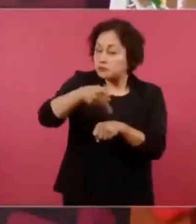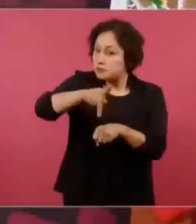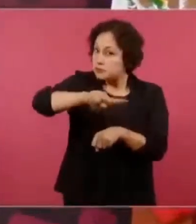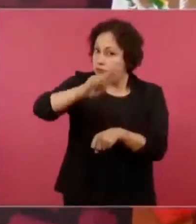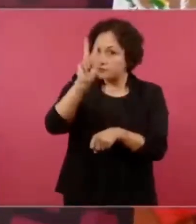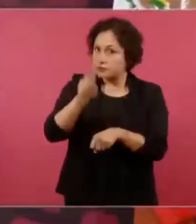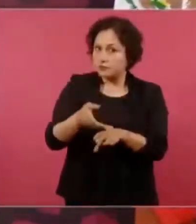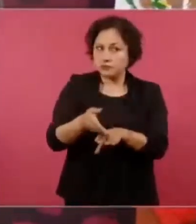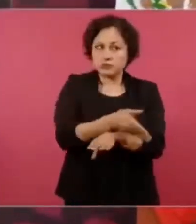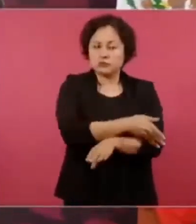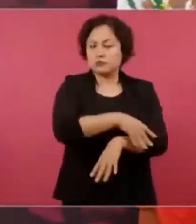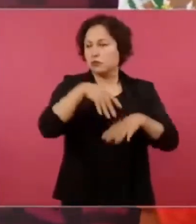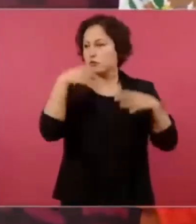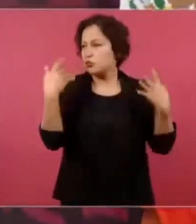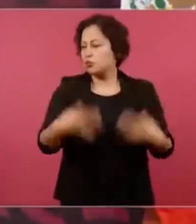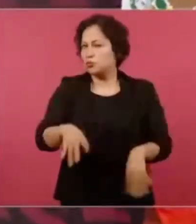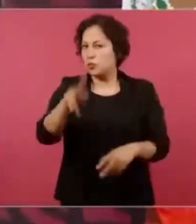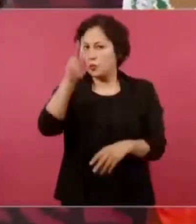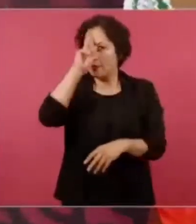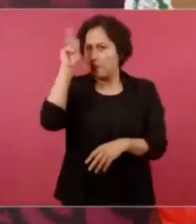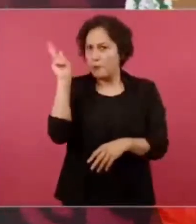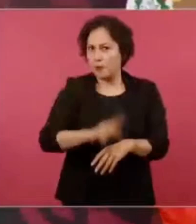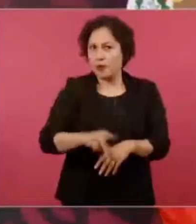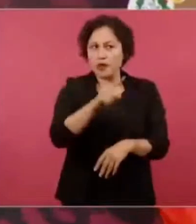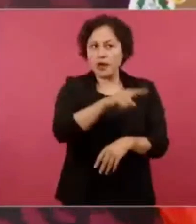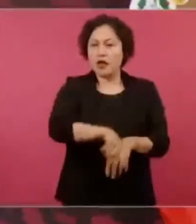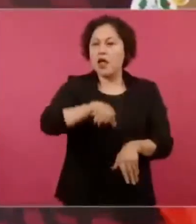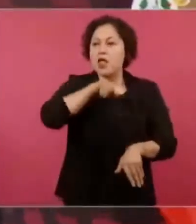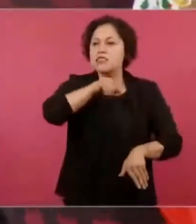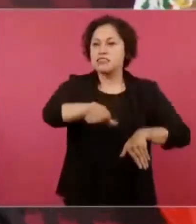insistiendo para que ese modelo